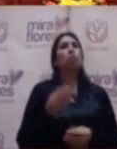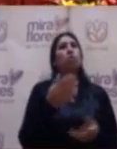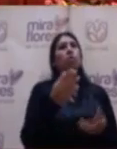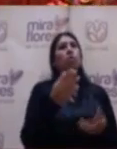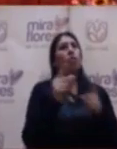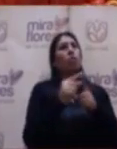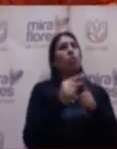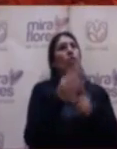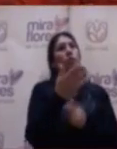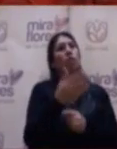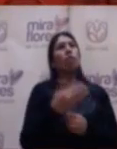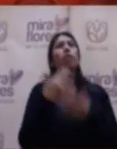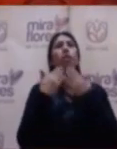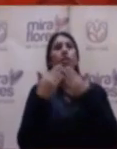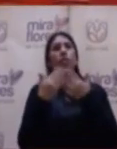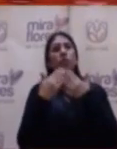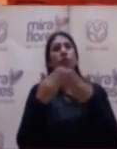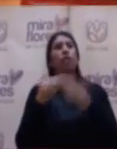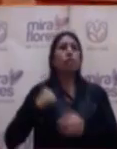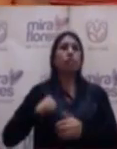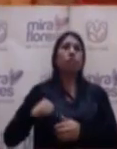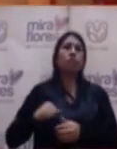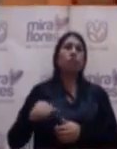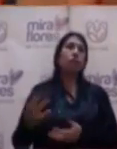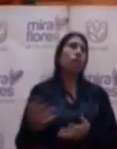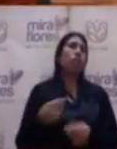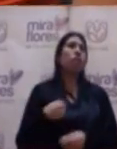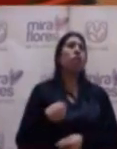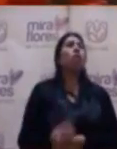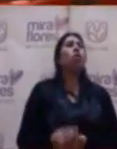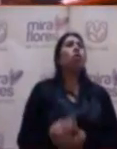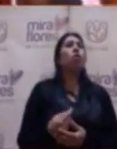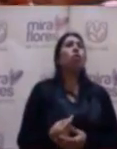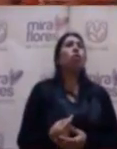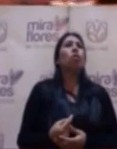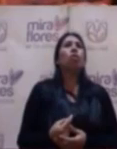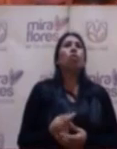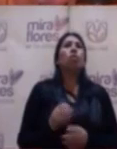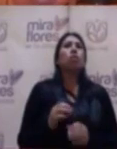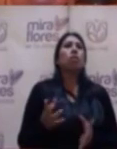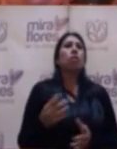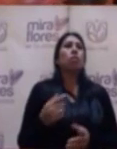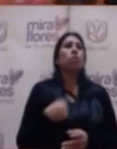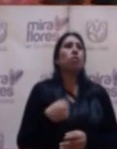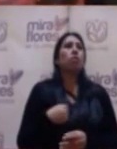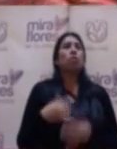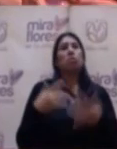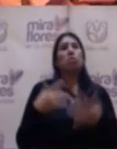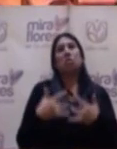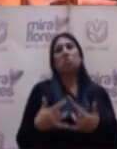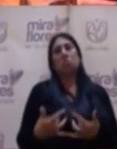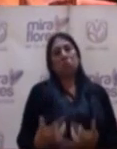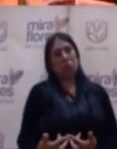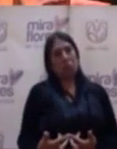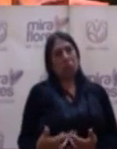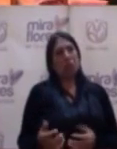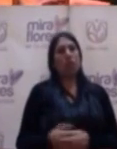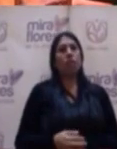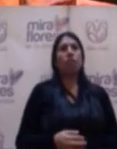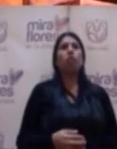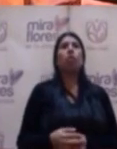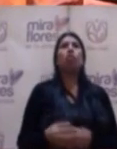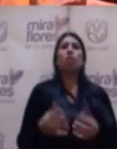palabra a Patricia del Río. Gracias, señor alcalde. No, simplemente yo sé que hoy día para nosotros es un día triste.